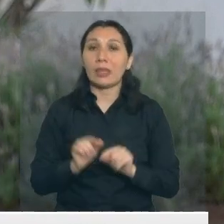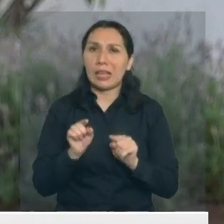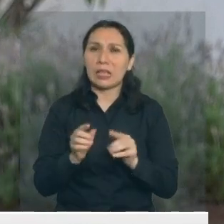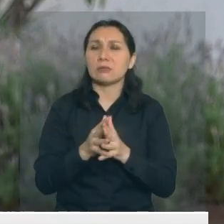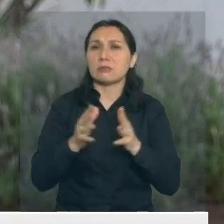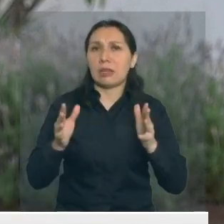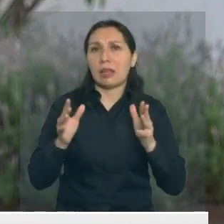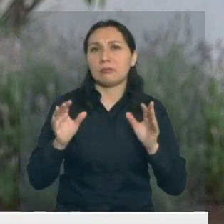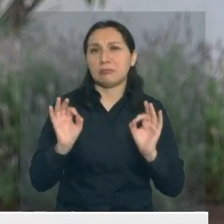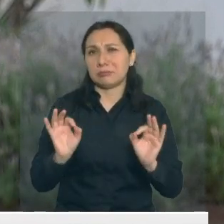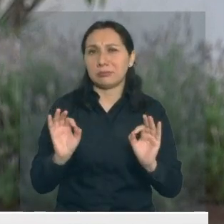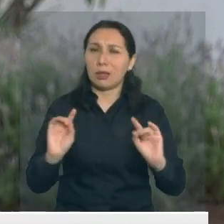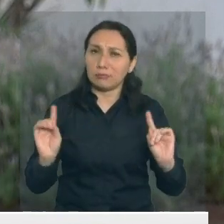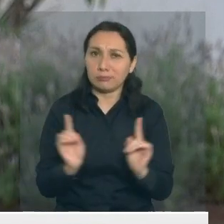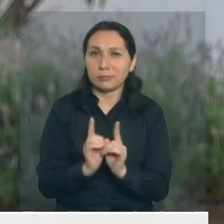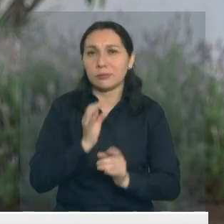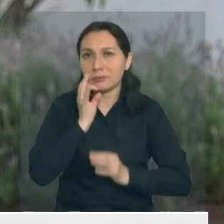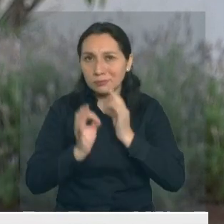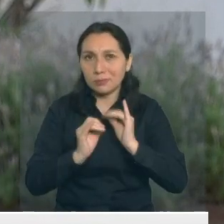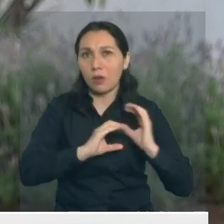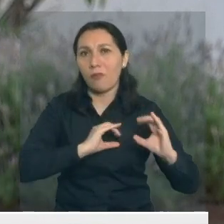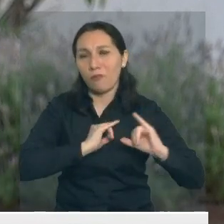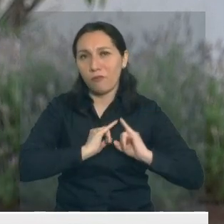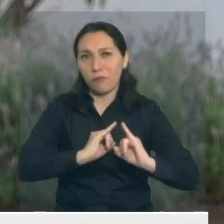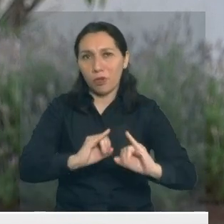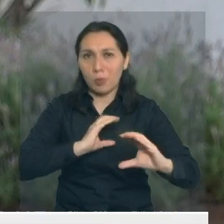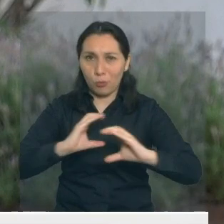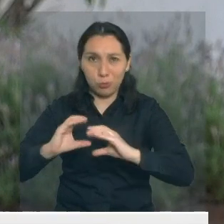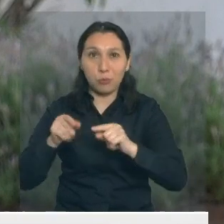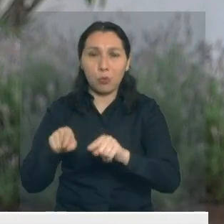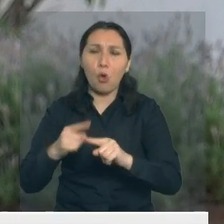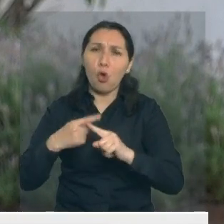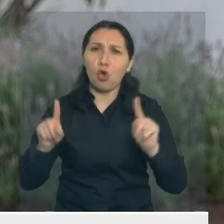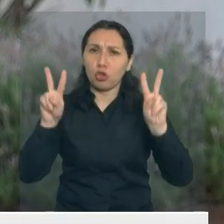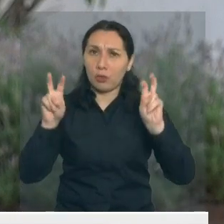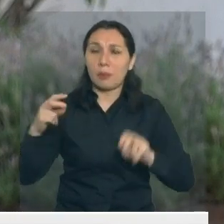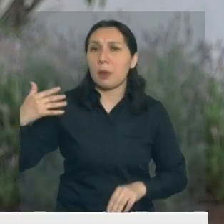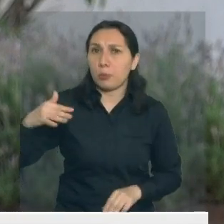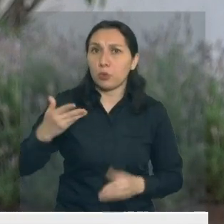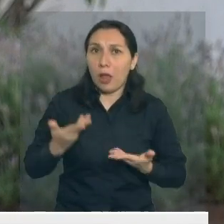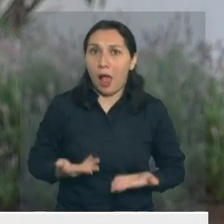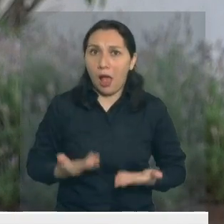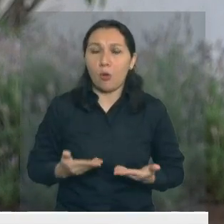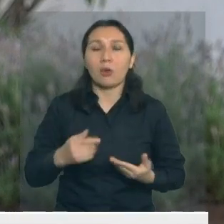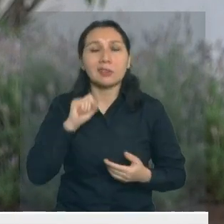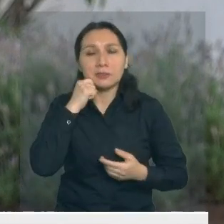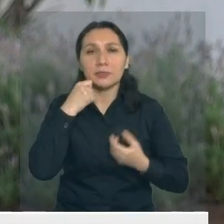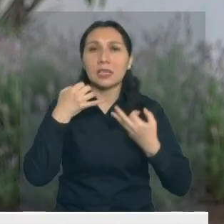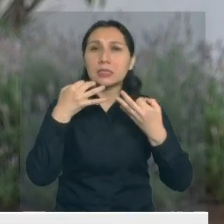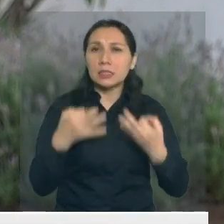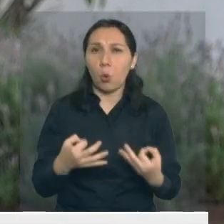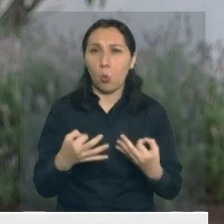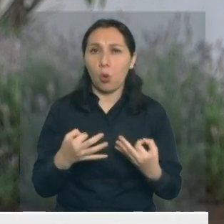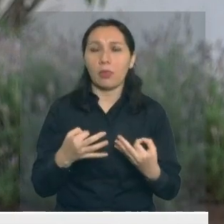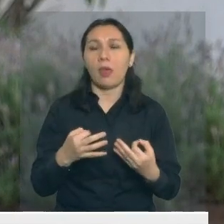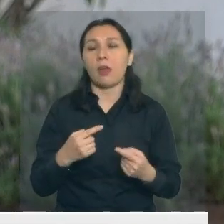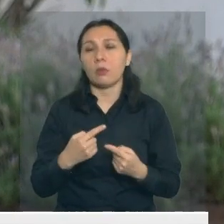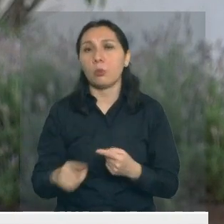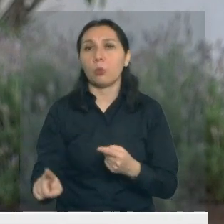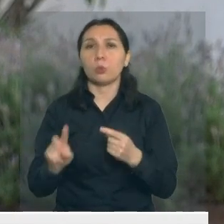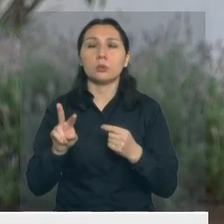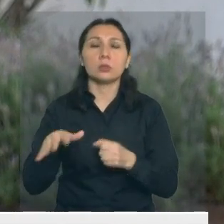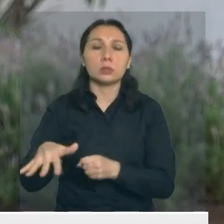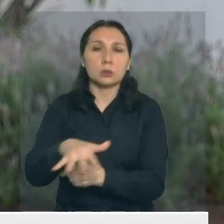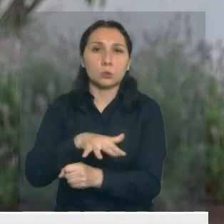grandes rasgos quisiéramos comunicarles. Evidentemente hay otros temas contingentes que tienen que ver con la seguridad, que tienen que ver con